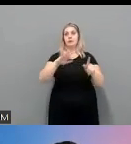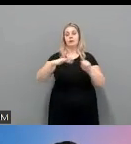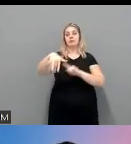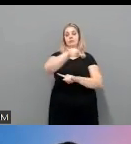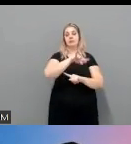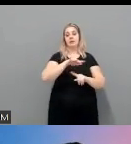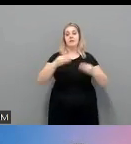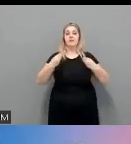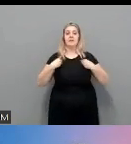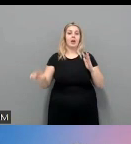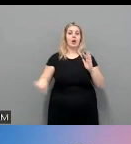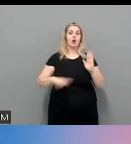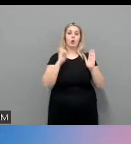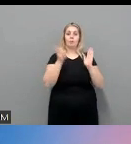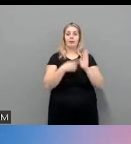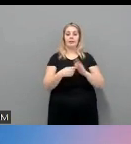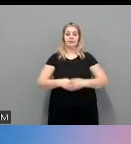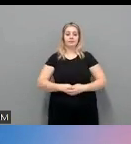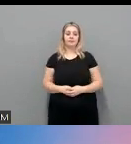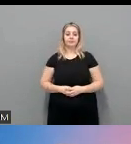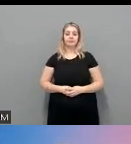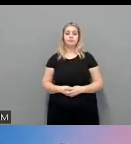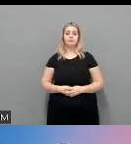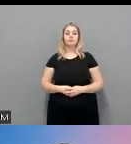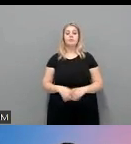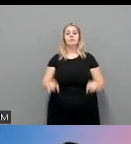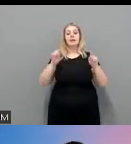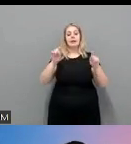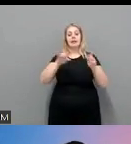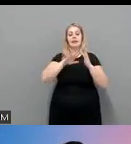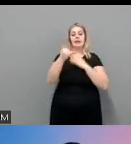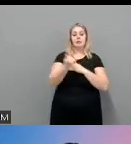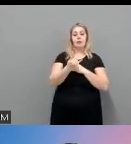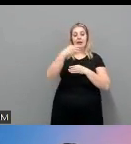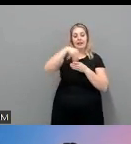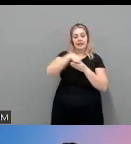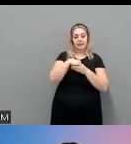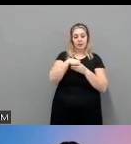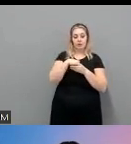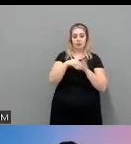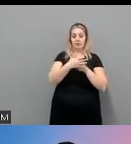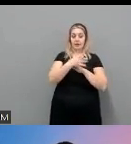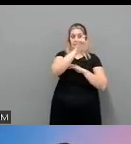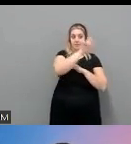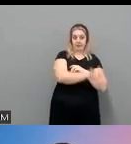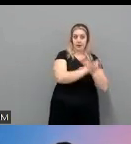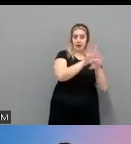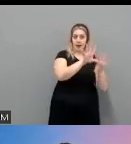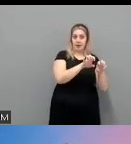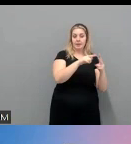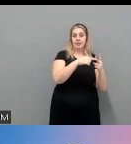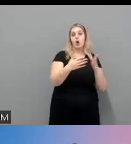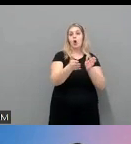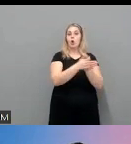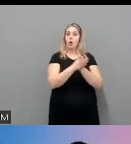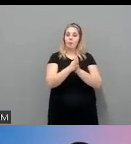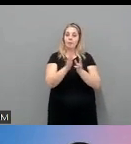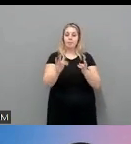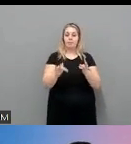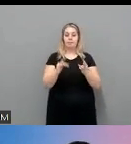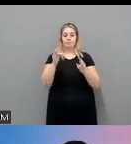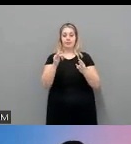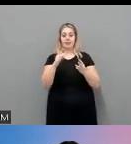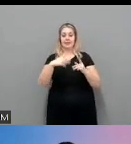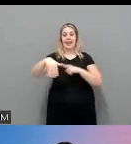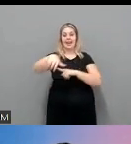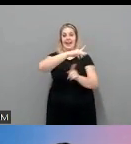toda la vida. La enseñanza del lenguaje incluye, además de al aprendiz, a sus compañeros y a sus